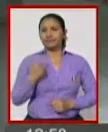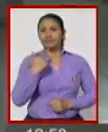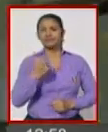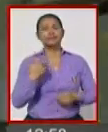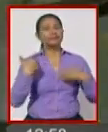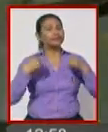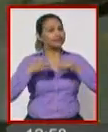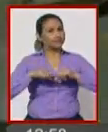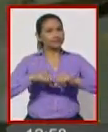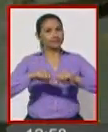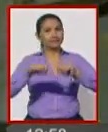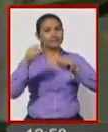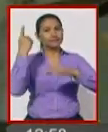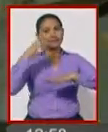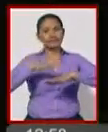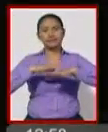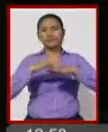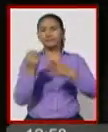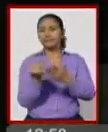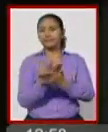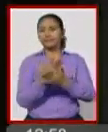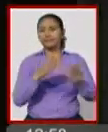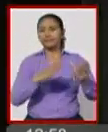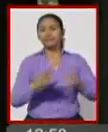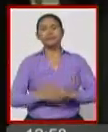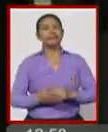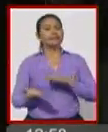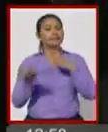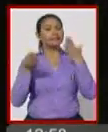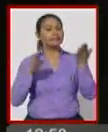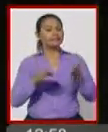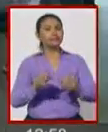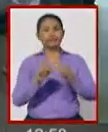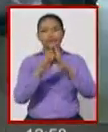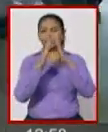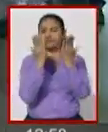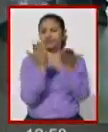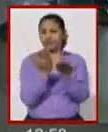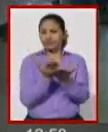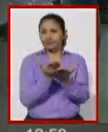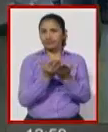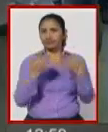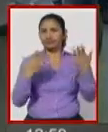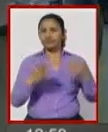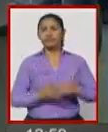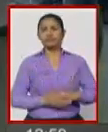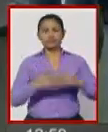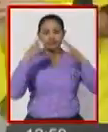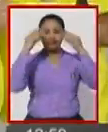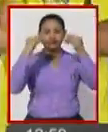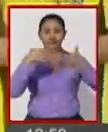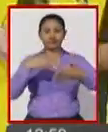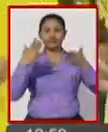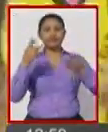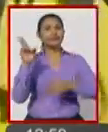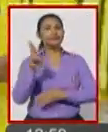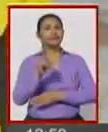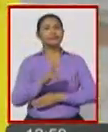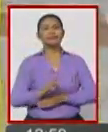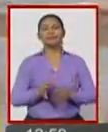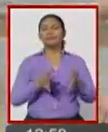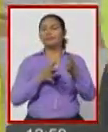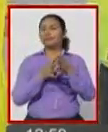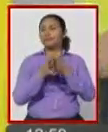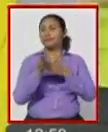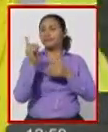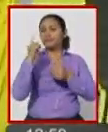se han puesto en campaña para la prevención de nuevos casos y decesos. En las unidades educativas se enseña a los alumnos a utilizar los